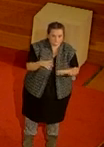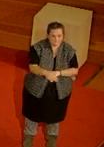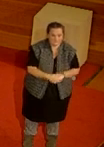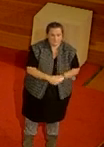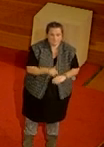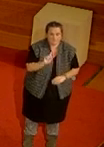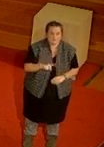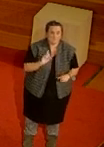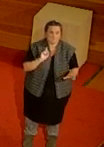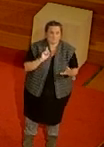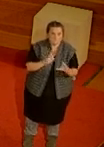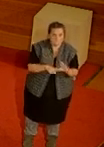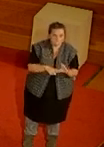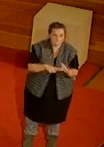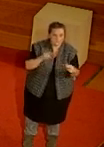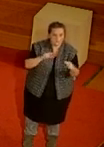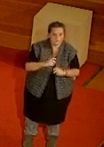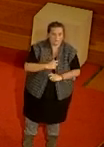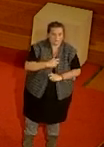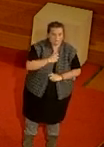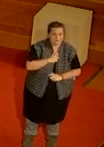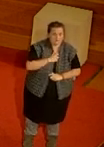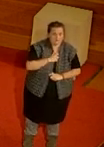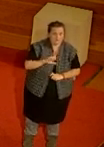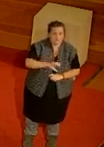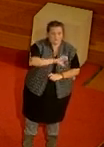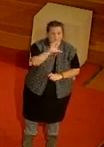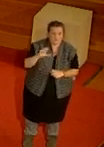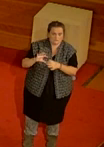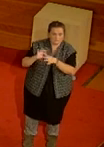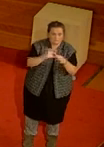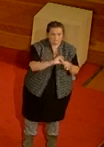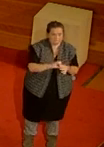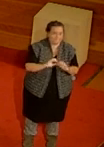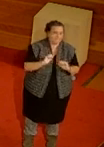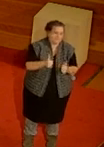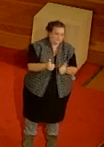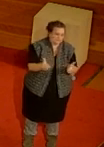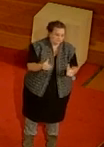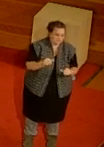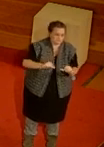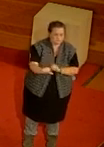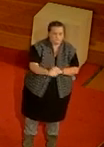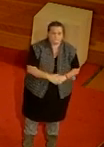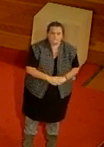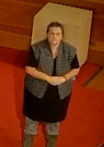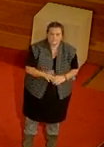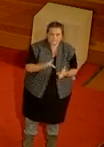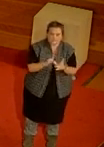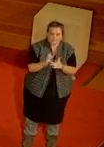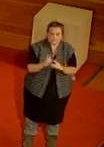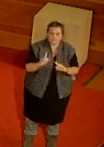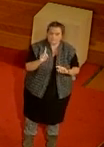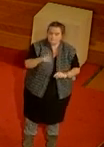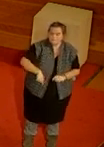comité directivo del encuentro civil euromed desde su creación en 2008 Jesus sarritan ere lz egiten